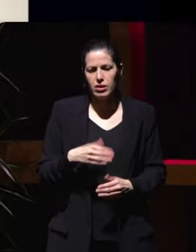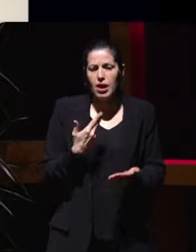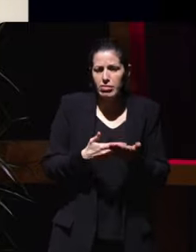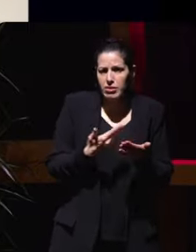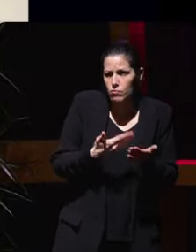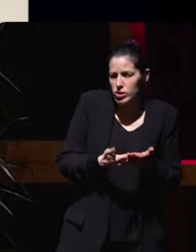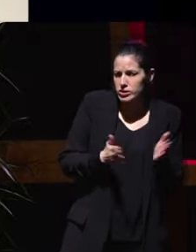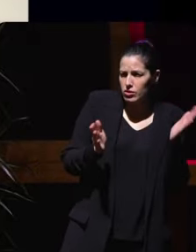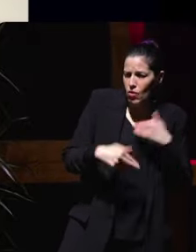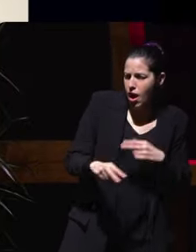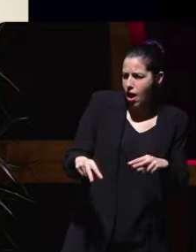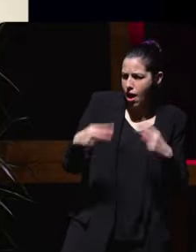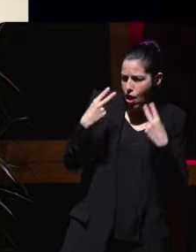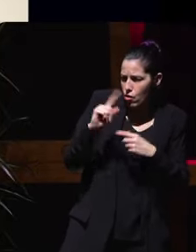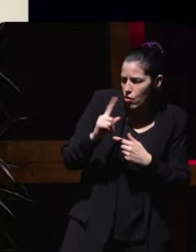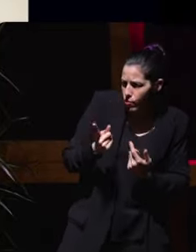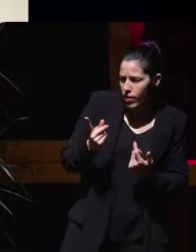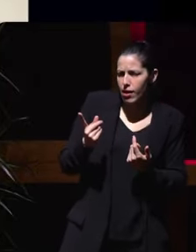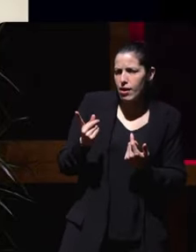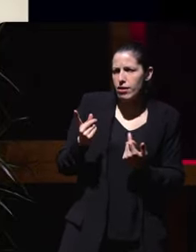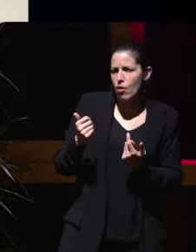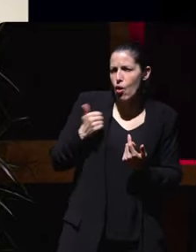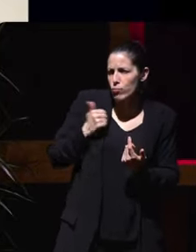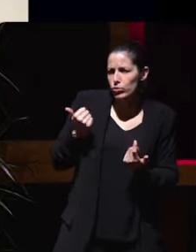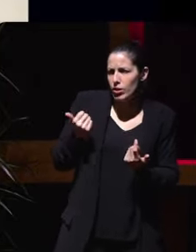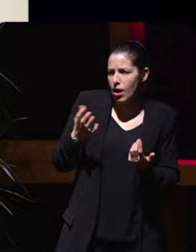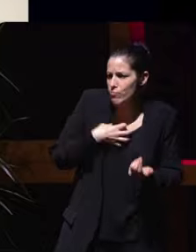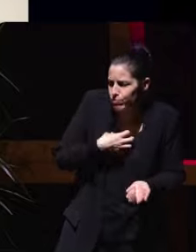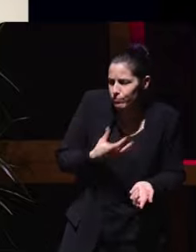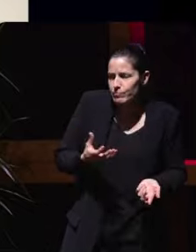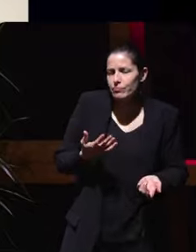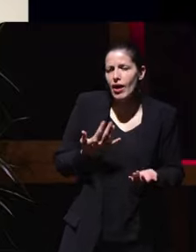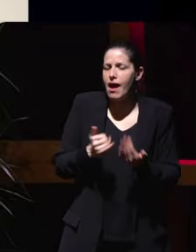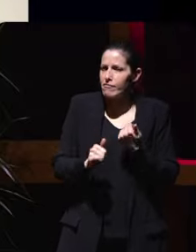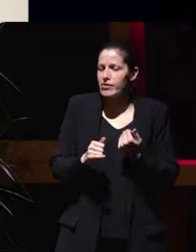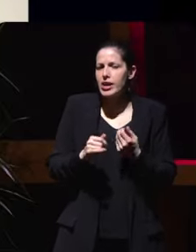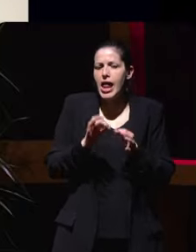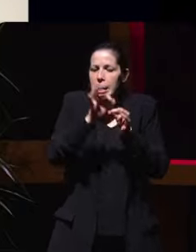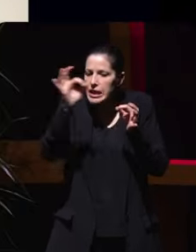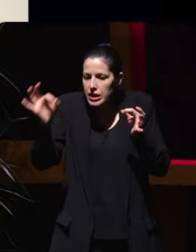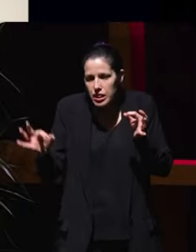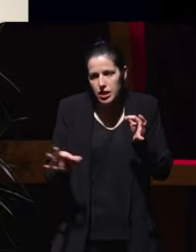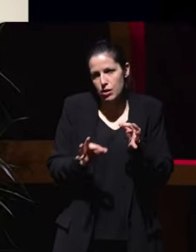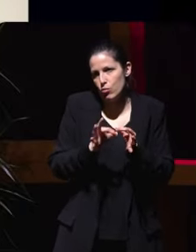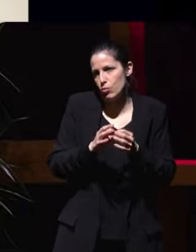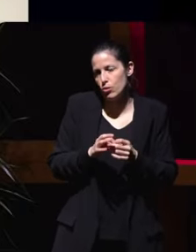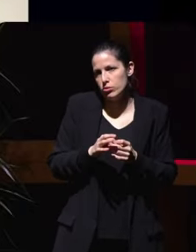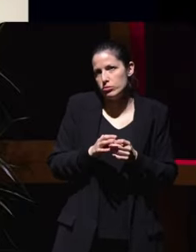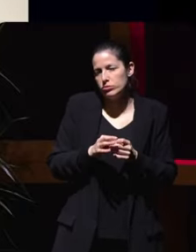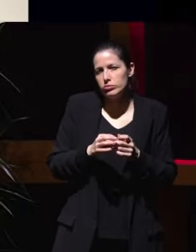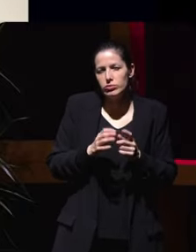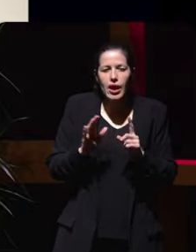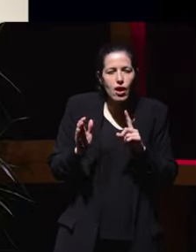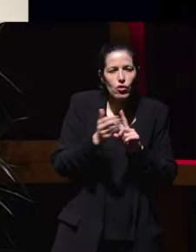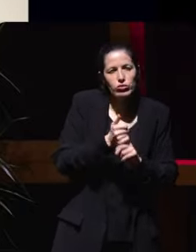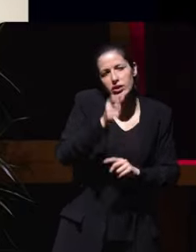si no te ven, no te conocen para darte otras oportunidades. Entonces, es un círculo del que cuesta mucho entrar, cuesta mucho encontrar a esa